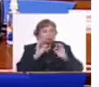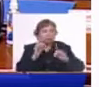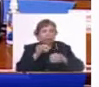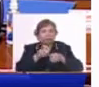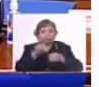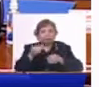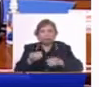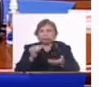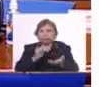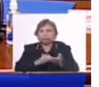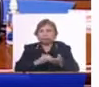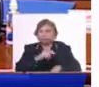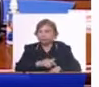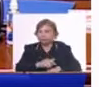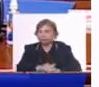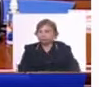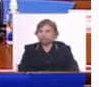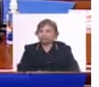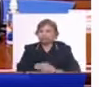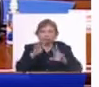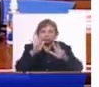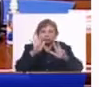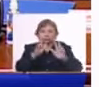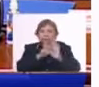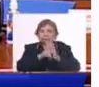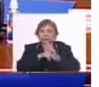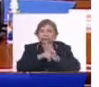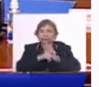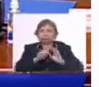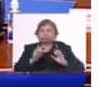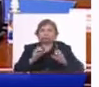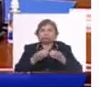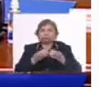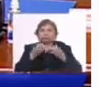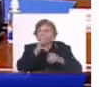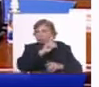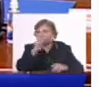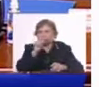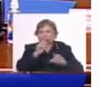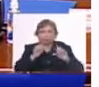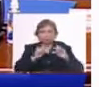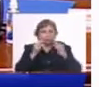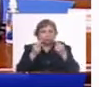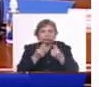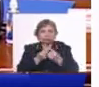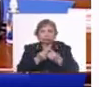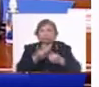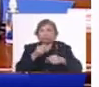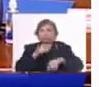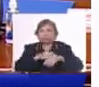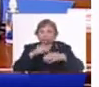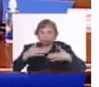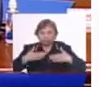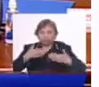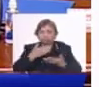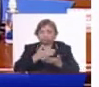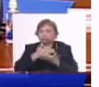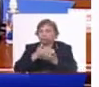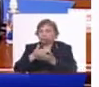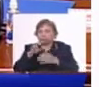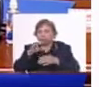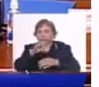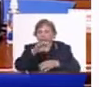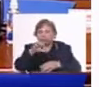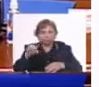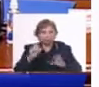tiempo adicional. 8 minutos para los congresistas no agrupados, tiempo que podrá ser cedido entre